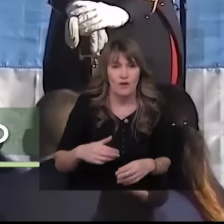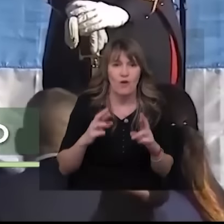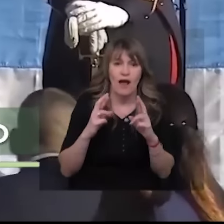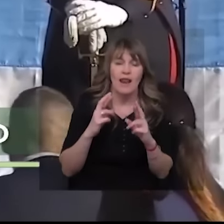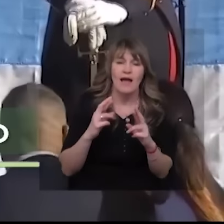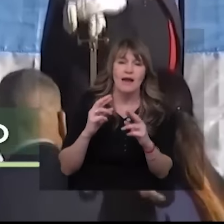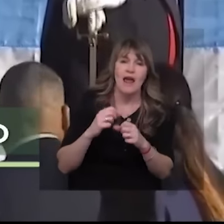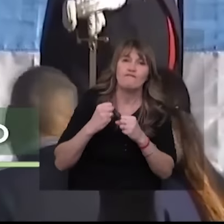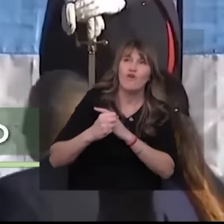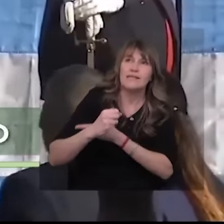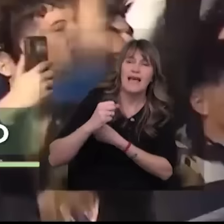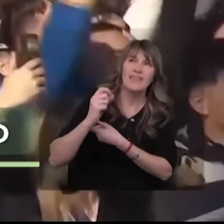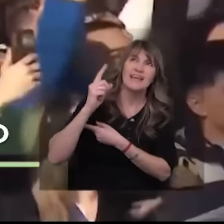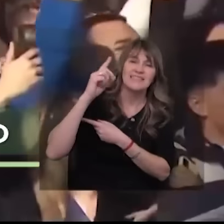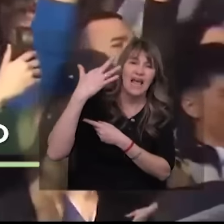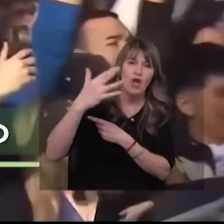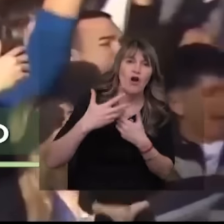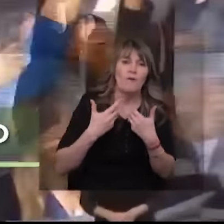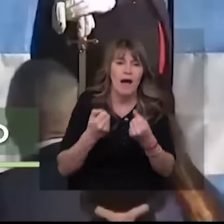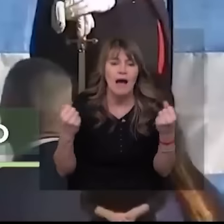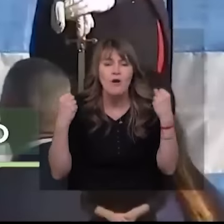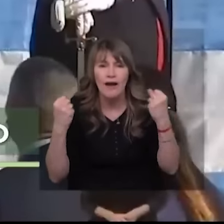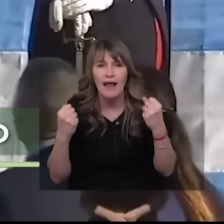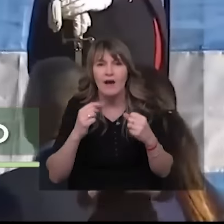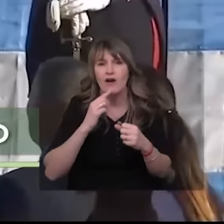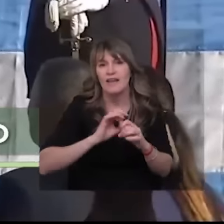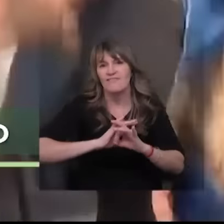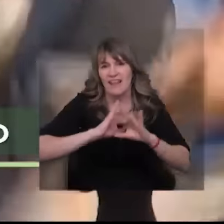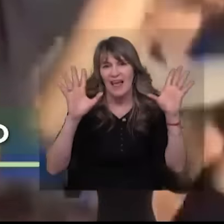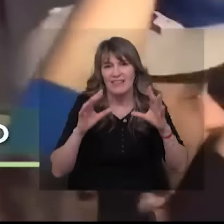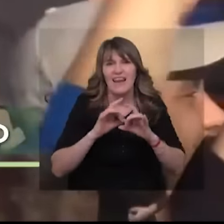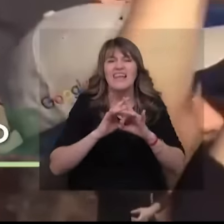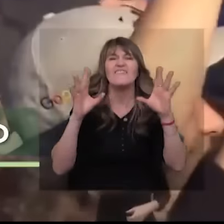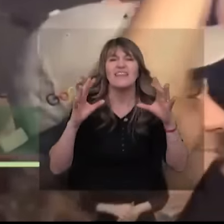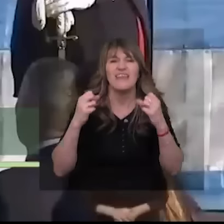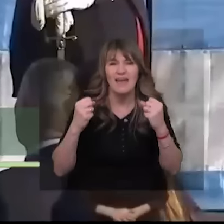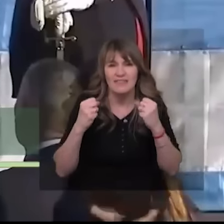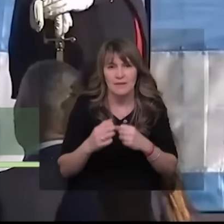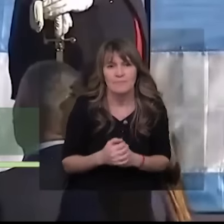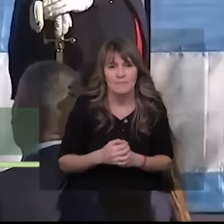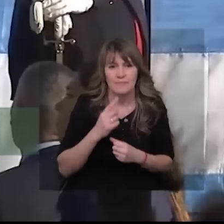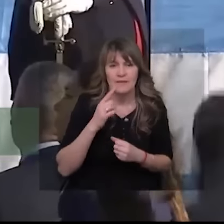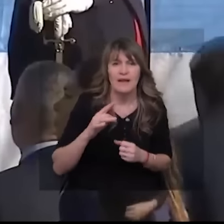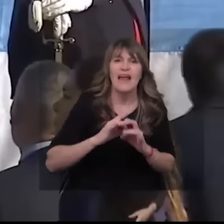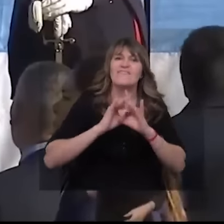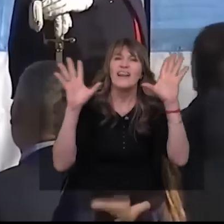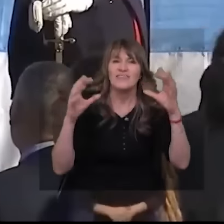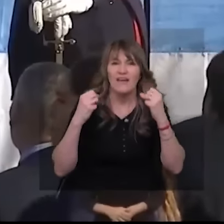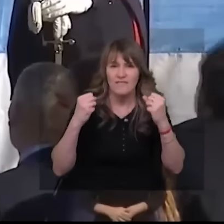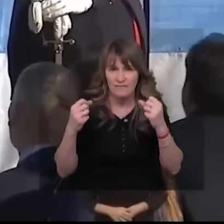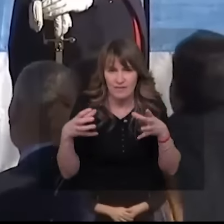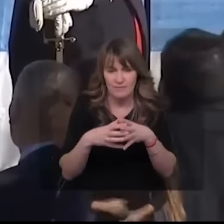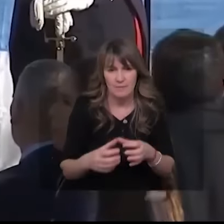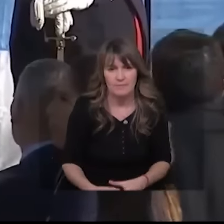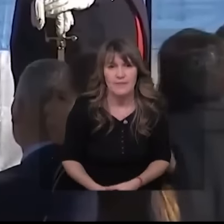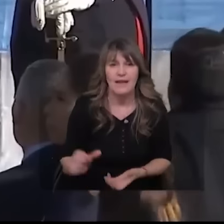y viva la libertad viv viva la libertad viv viva la libertad Viva